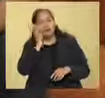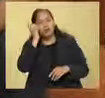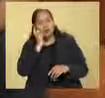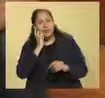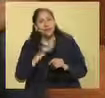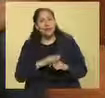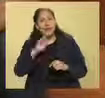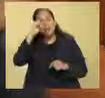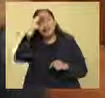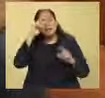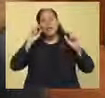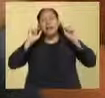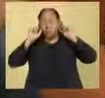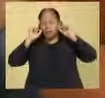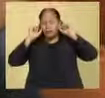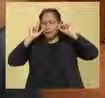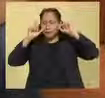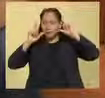nos levantamos